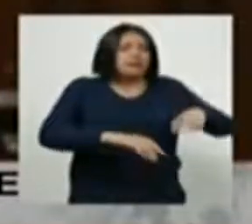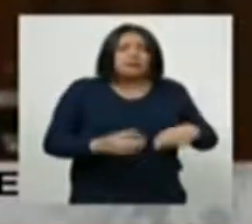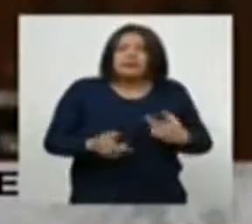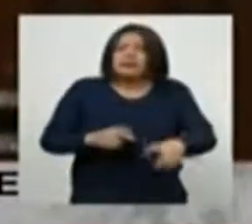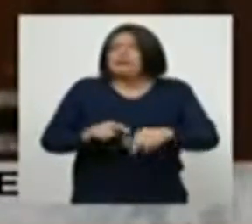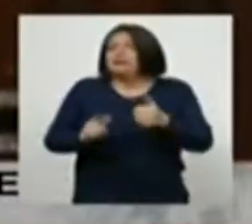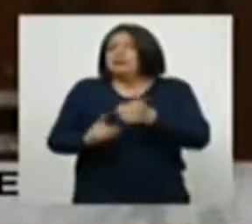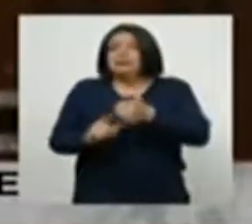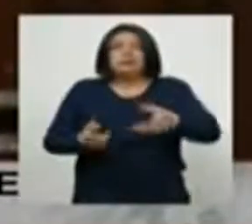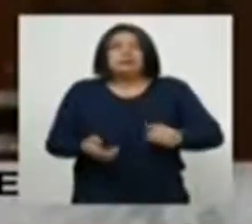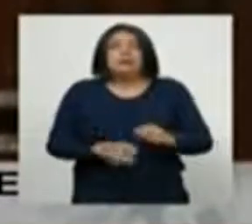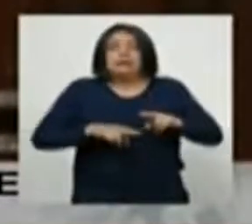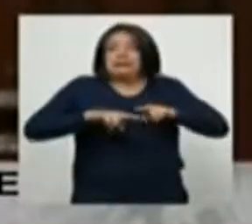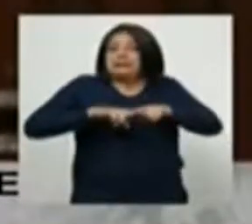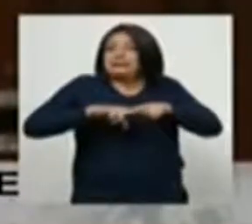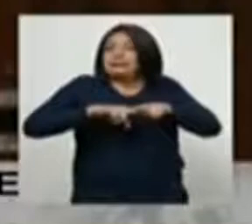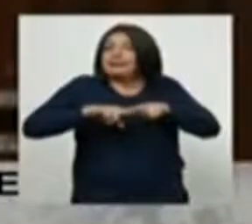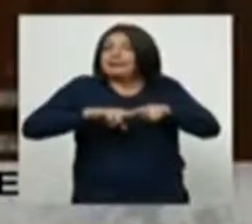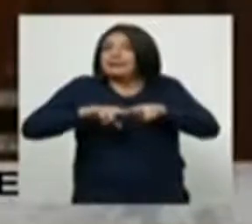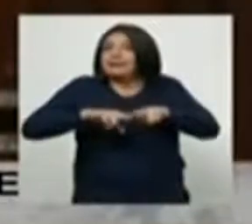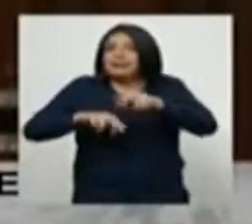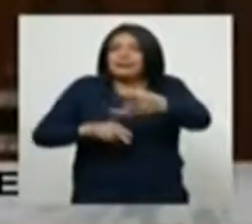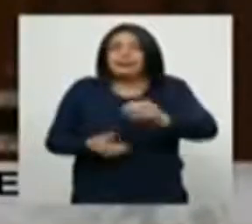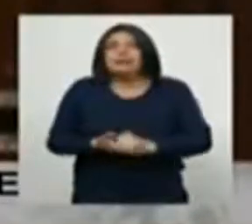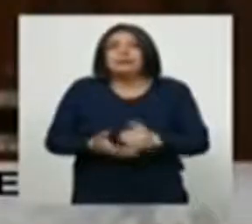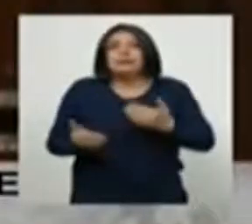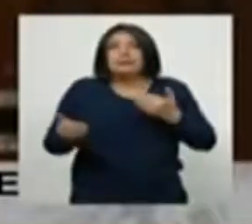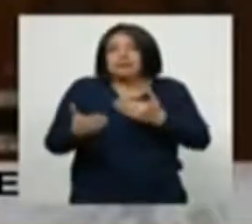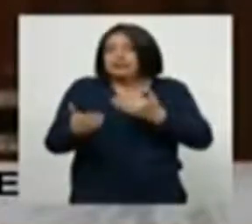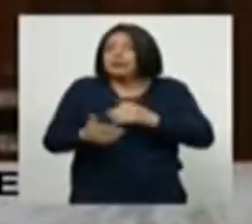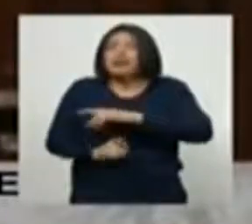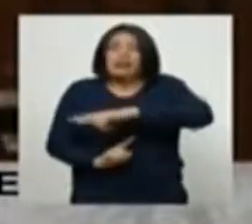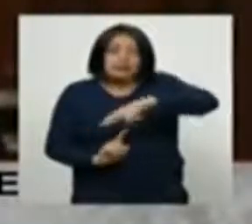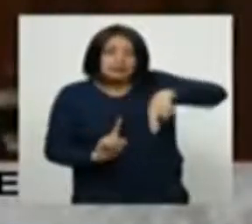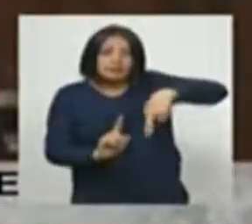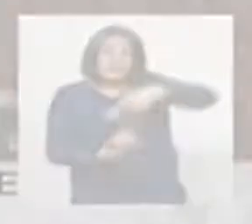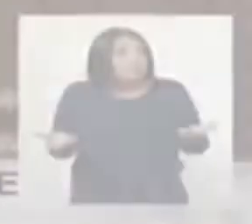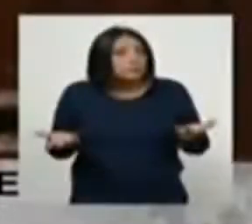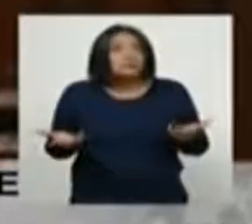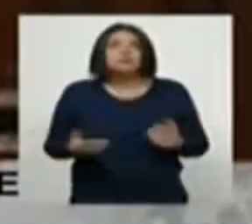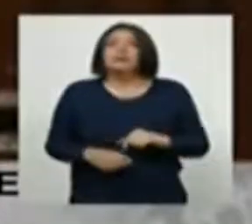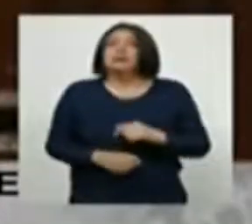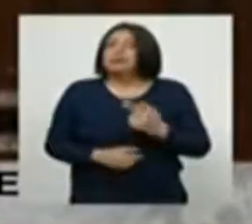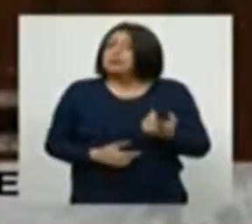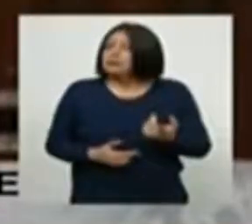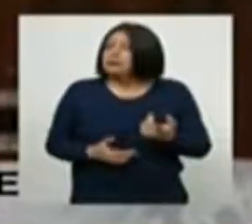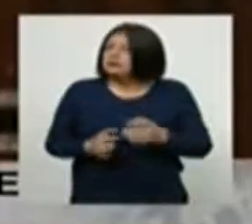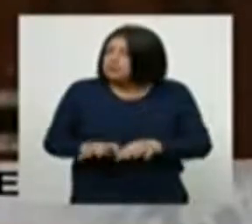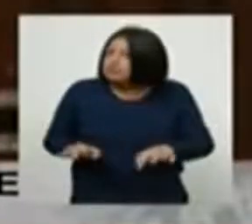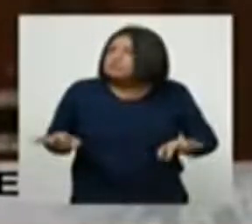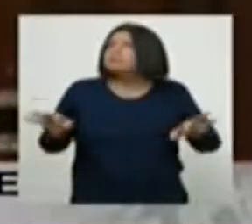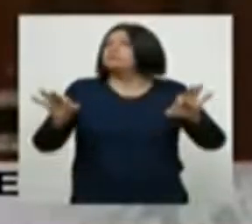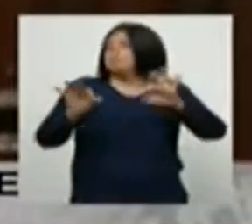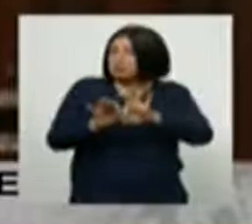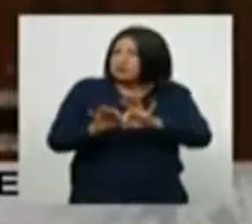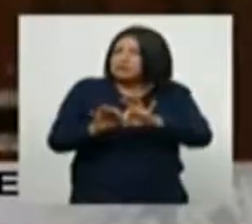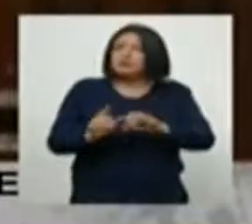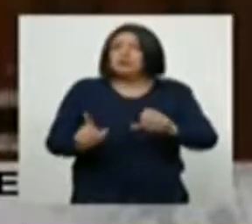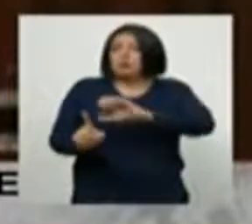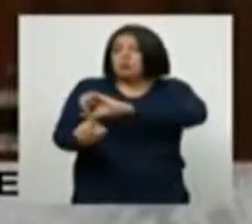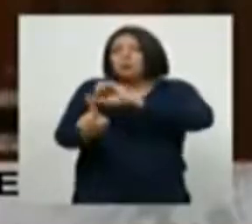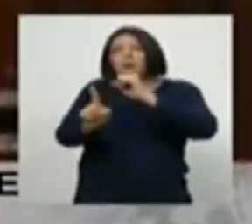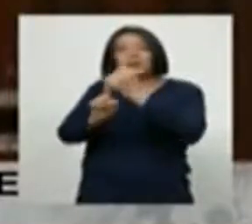locales, trenes, el tren de cercanías alrededor de Lima. Es indispensable una